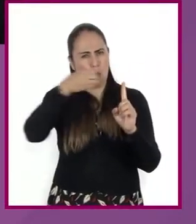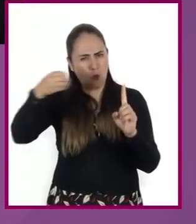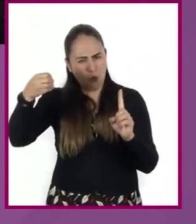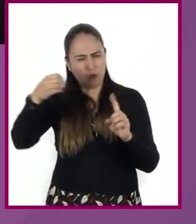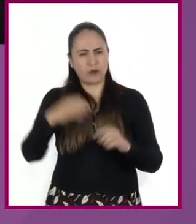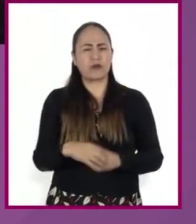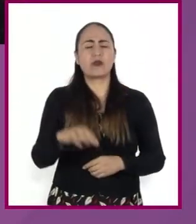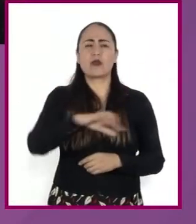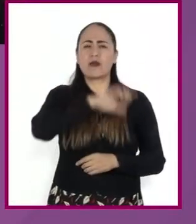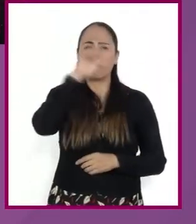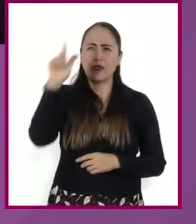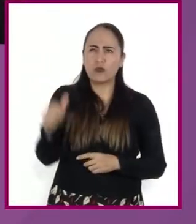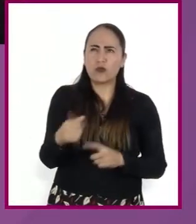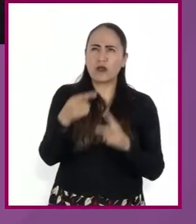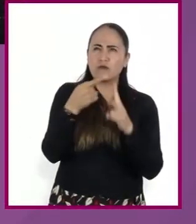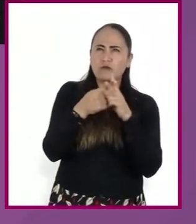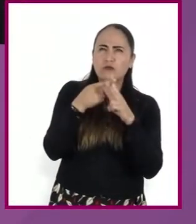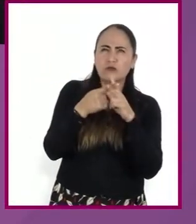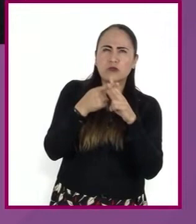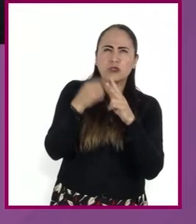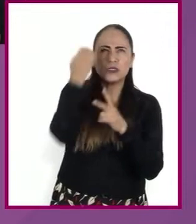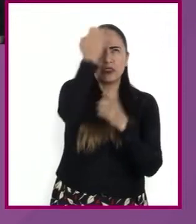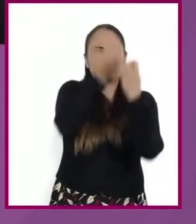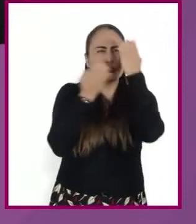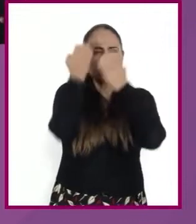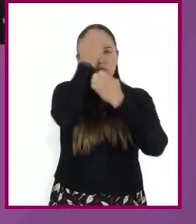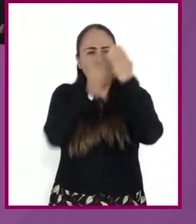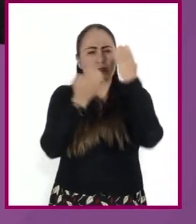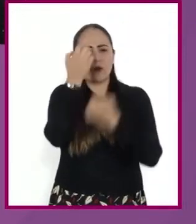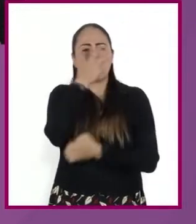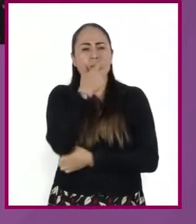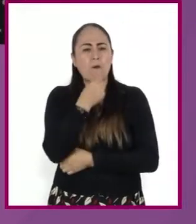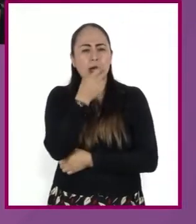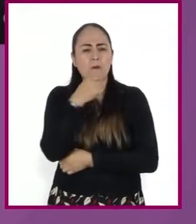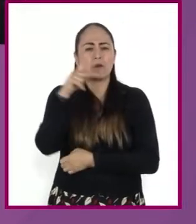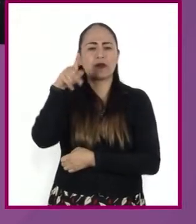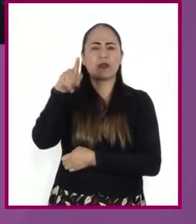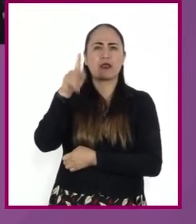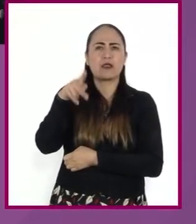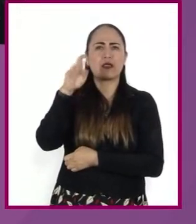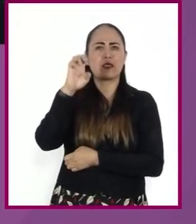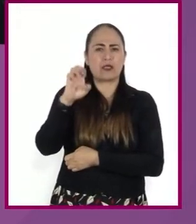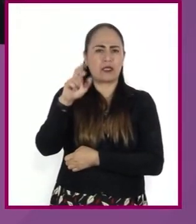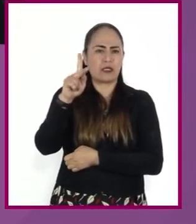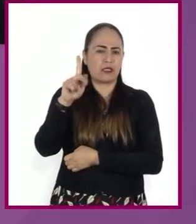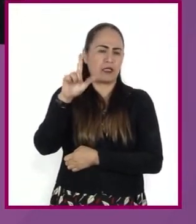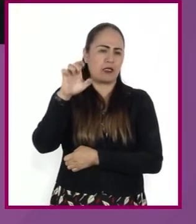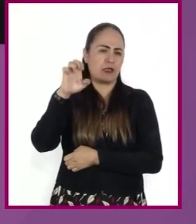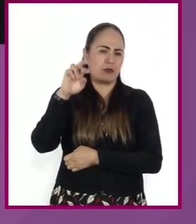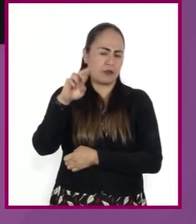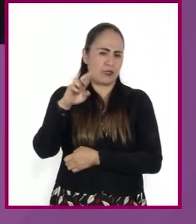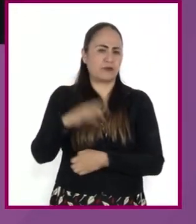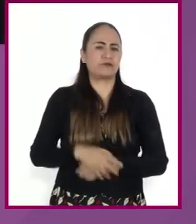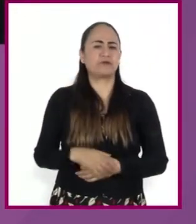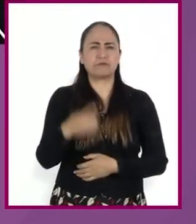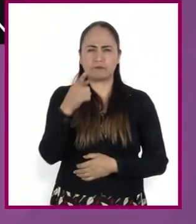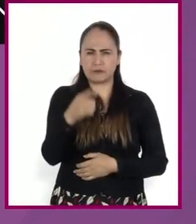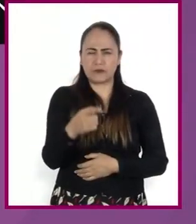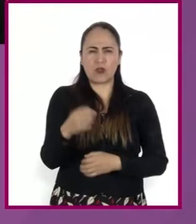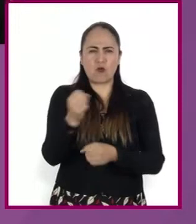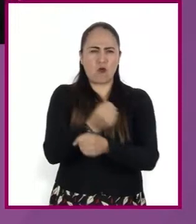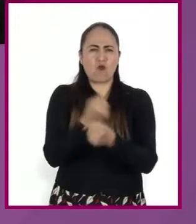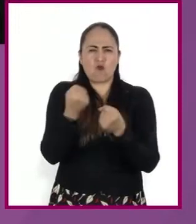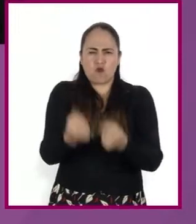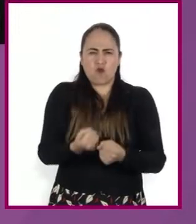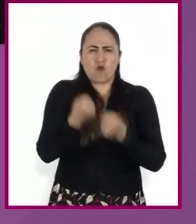través de sus cálculos, el astrónomo y matemático alemán Johannes Kepler dedujo la presencia de una fuerza motriz